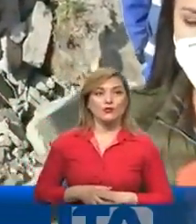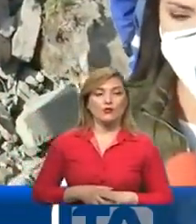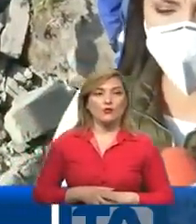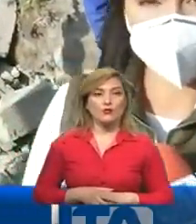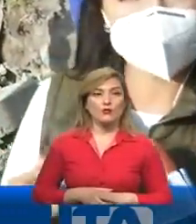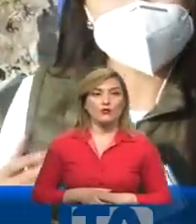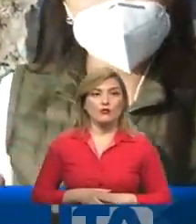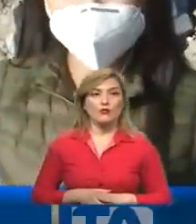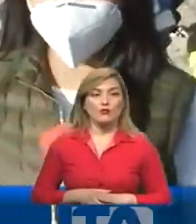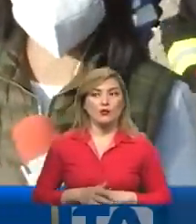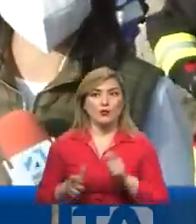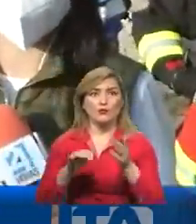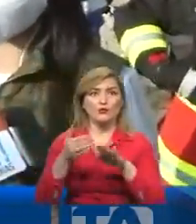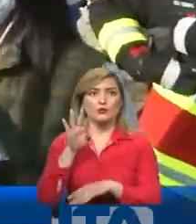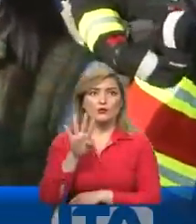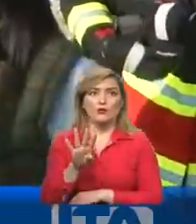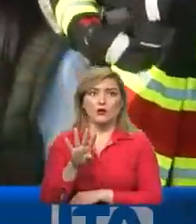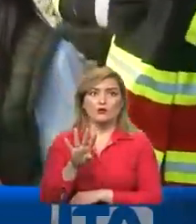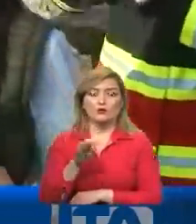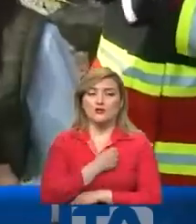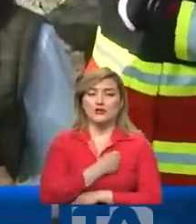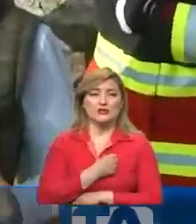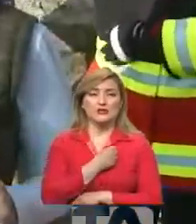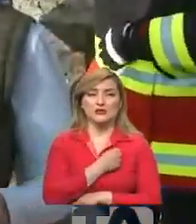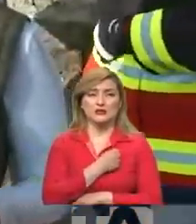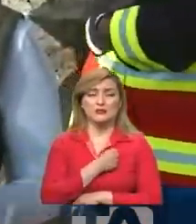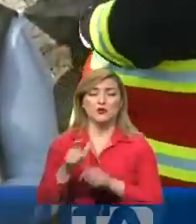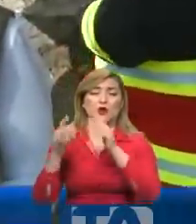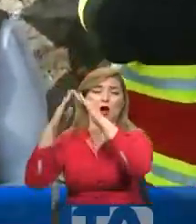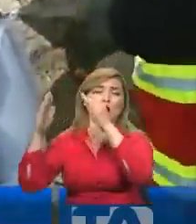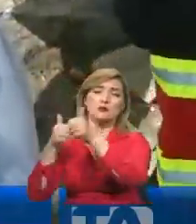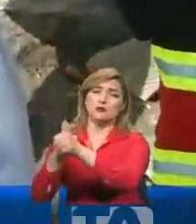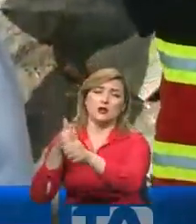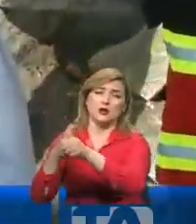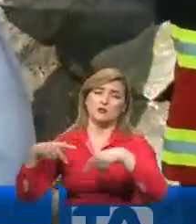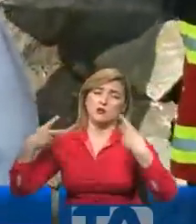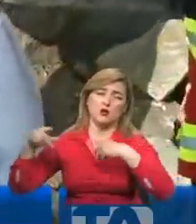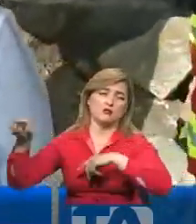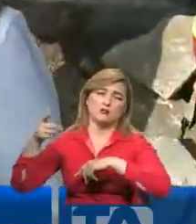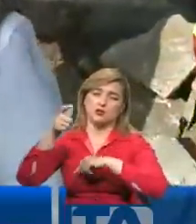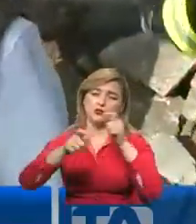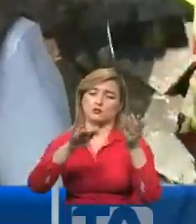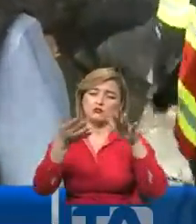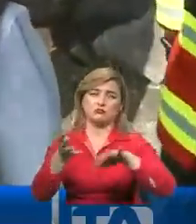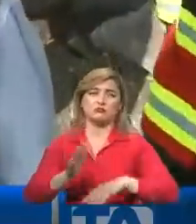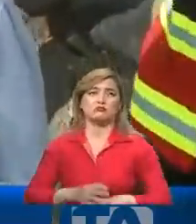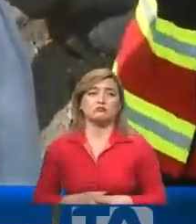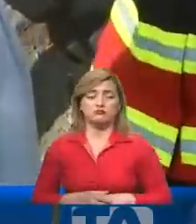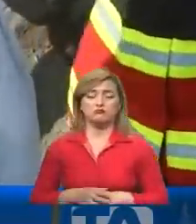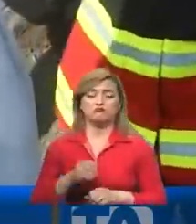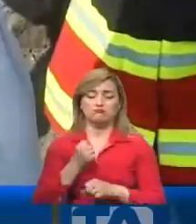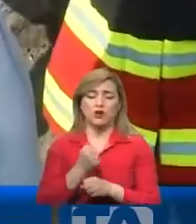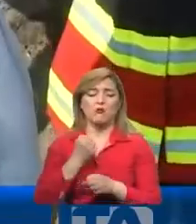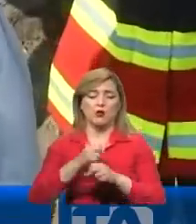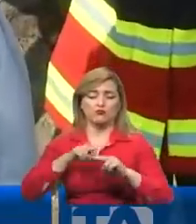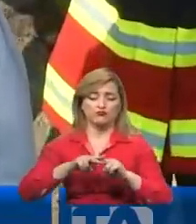pérdida de vida de 4 personas que fallecieron, vecinos de aquí, moradores también de este sector, quienes se encontraban en ese